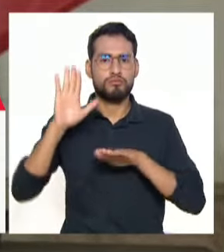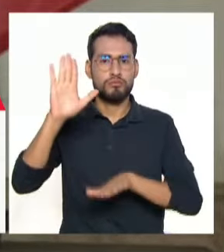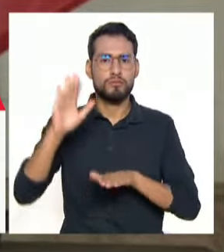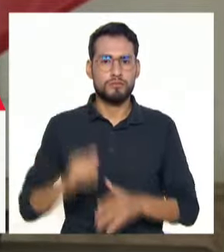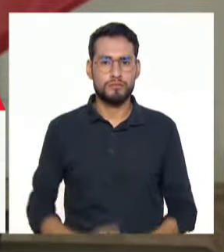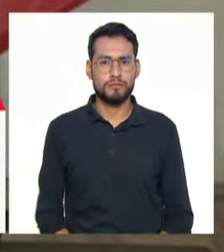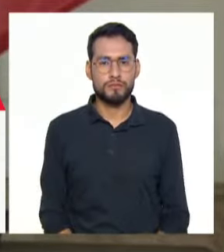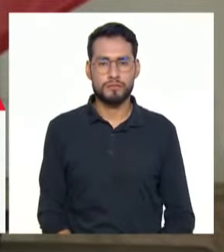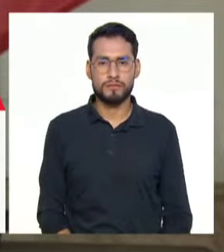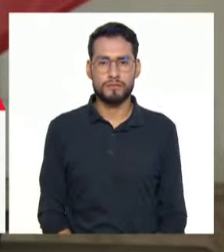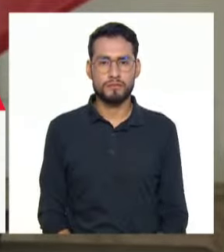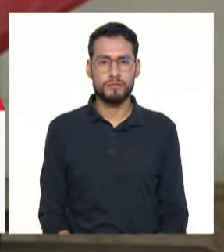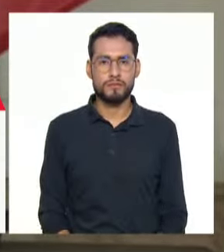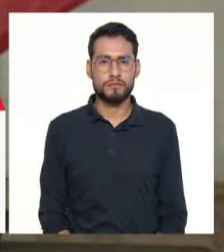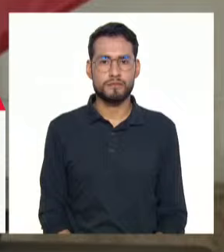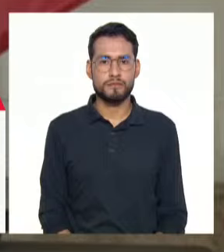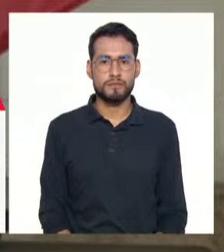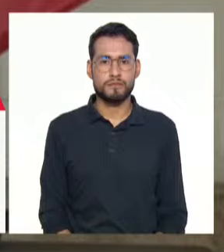estilo.